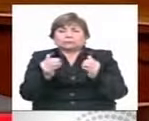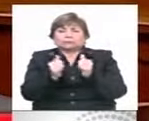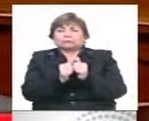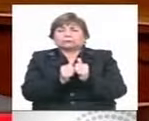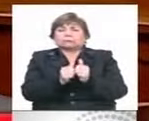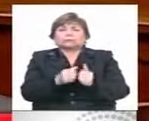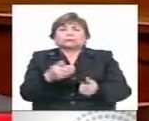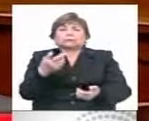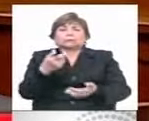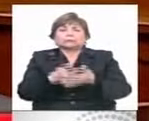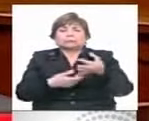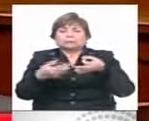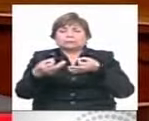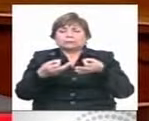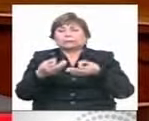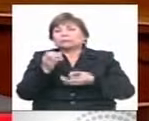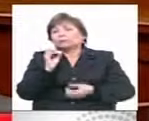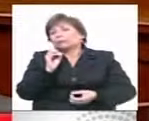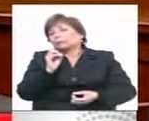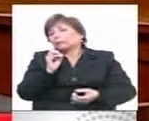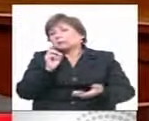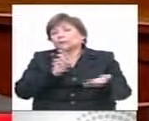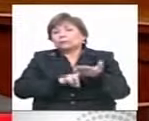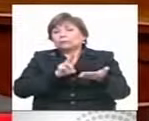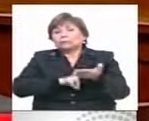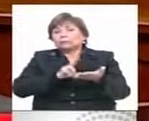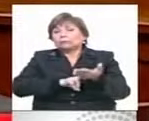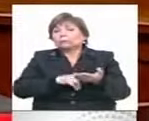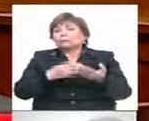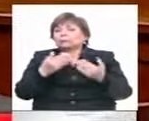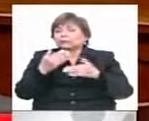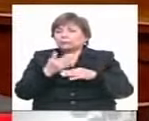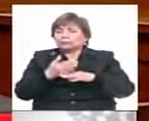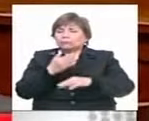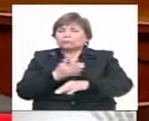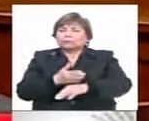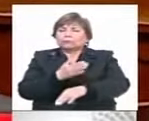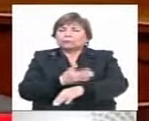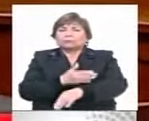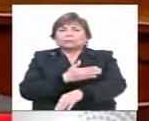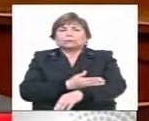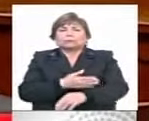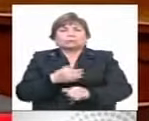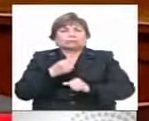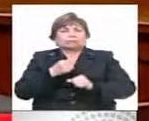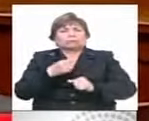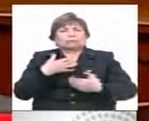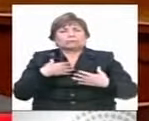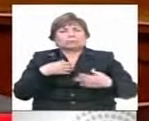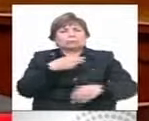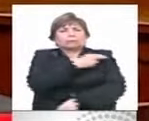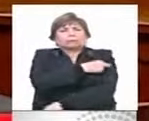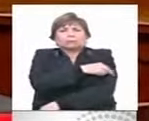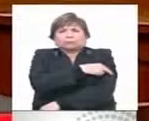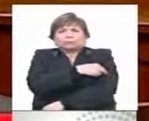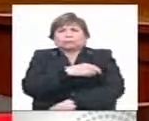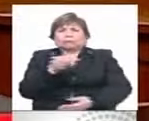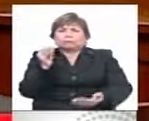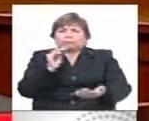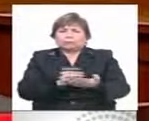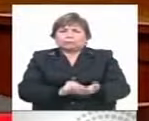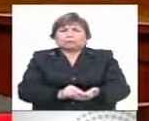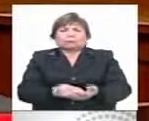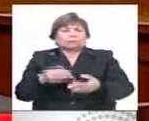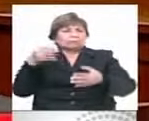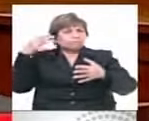operaciones financieras o de seguros para avanzar a una reforma de la gobernanza sanitaria global más